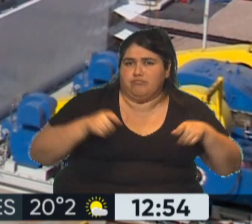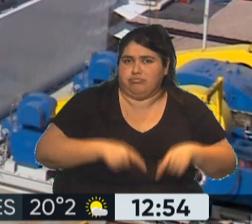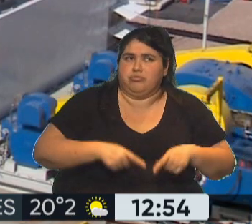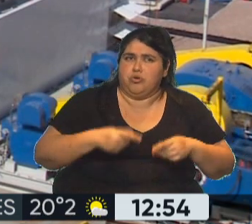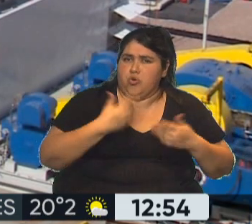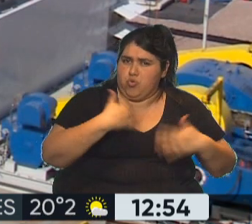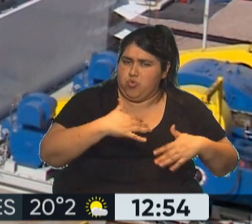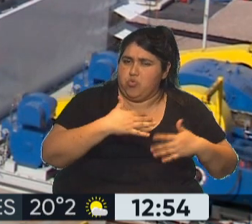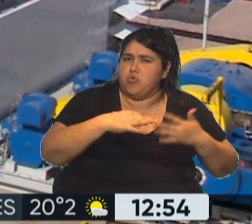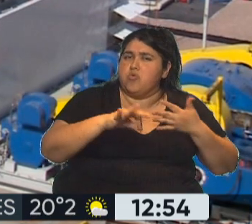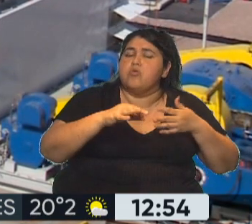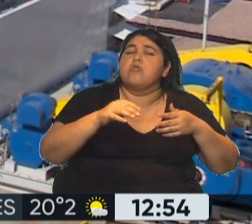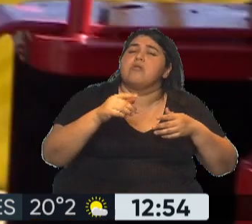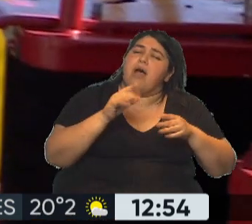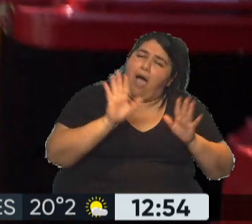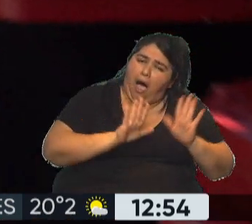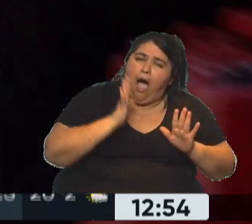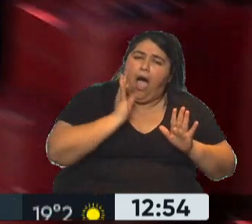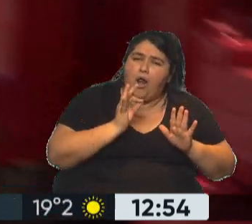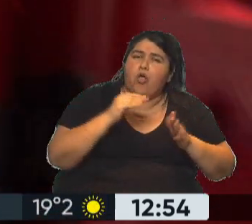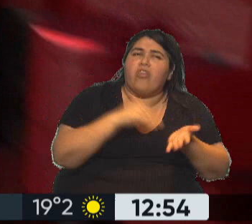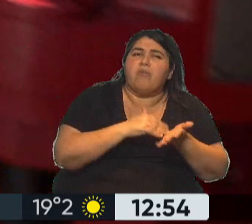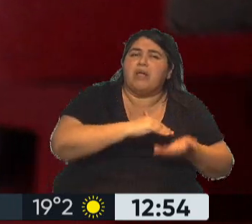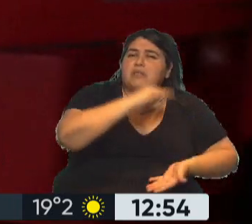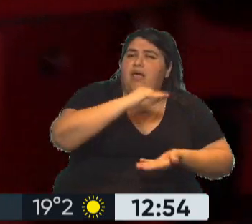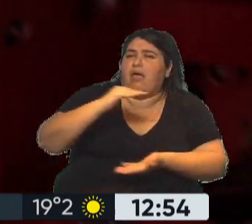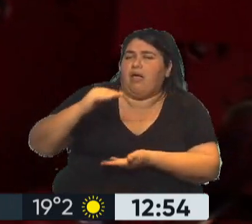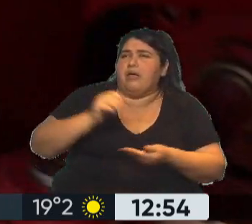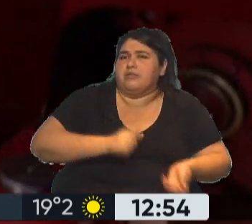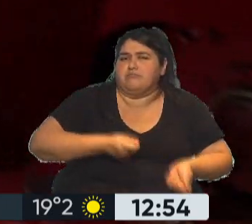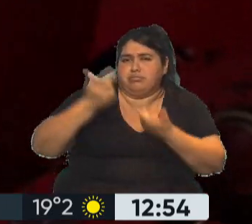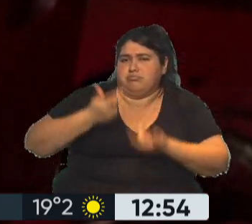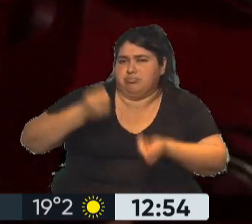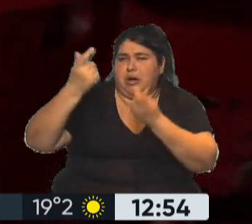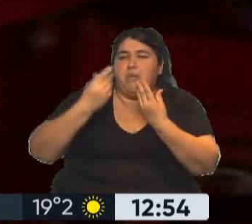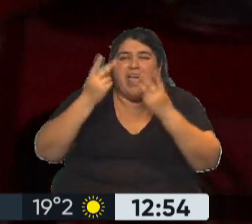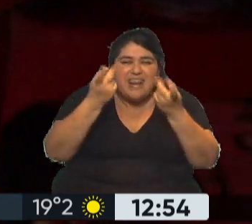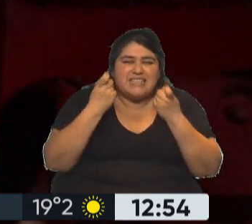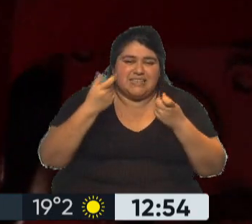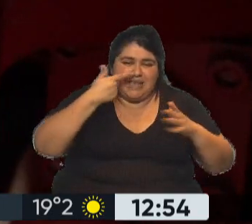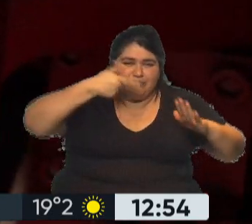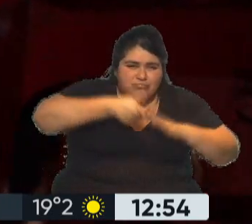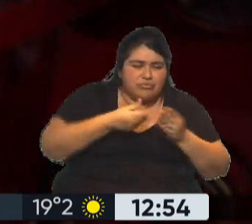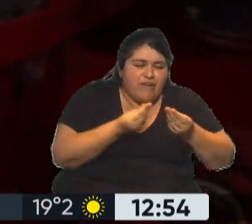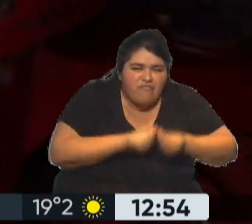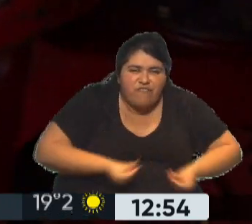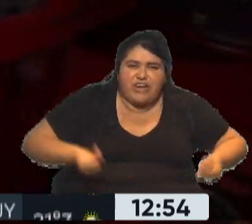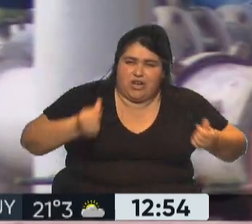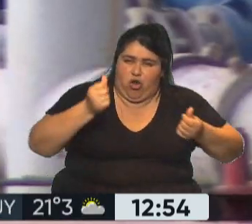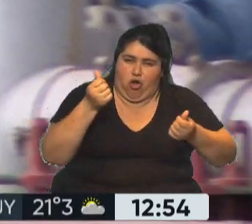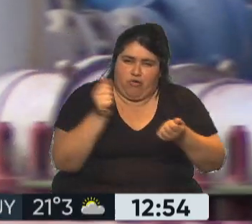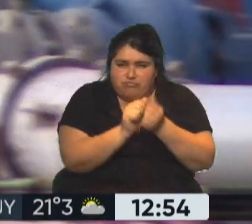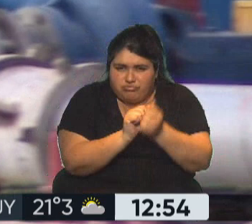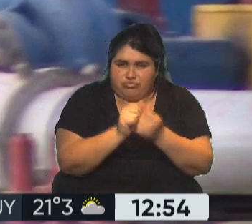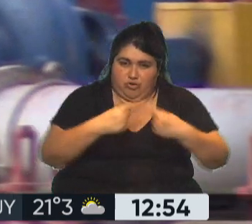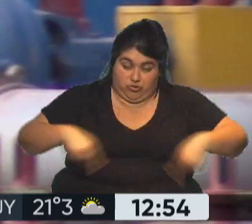cantidades Más allá de alguna pequeña importación de acuerdo a los grados que se necesitan para la refinación para los combustibles Esto fundamentalmente va